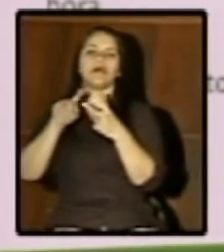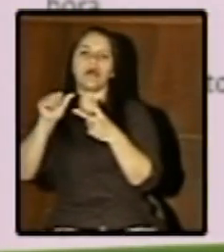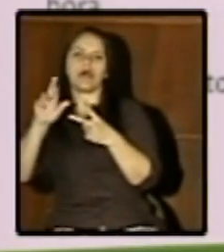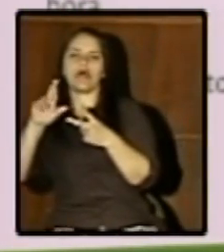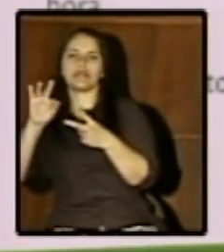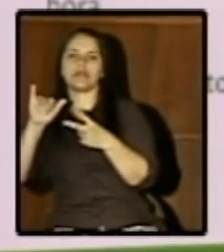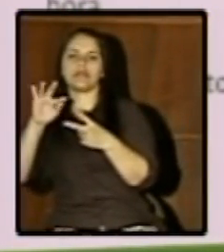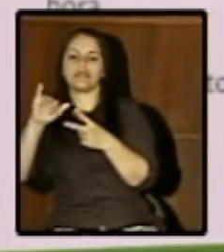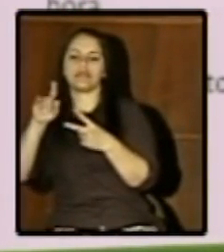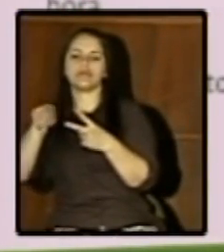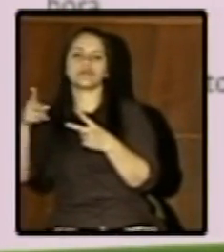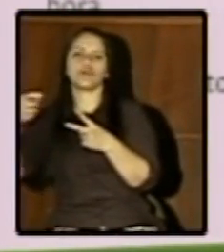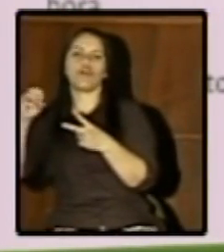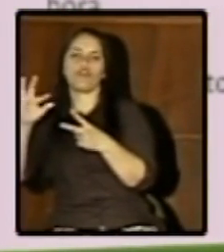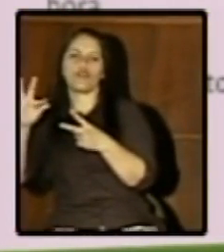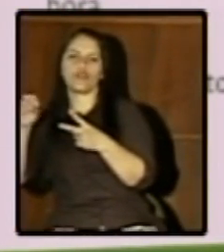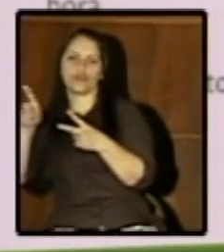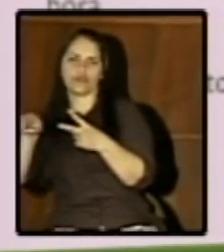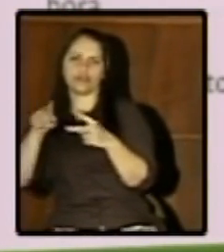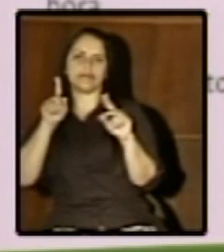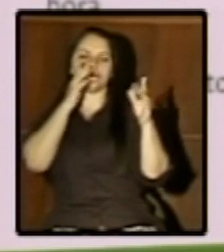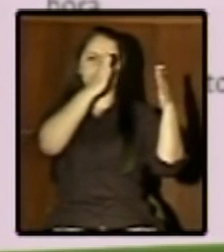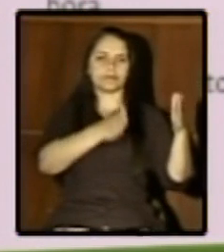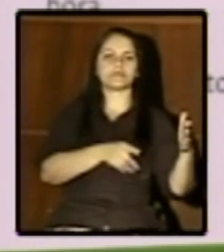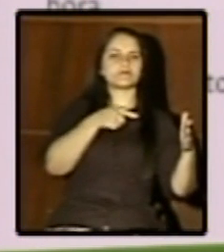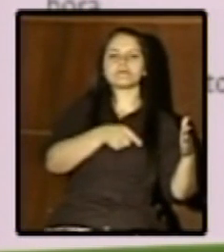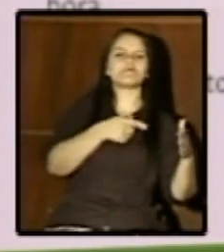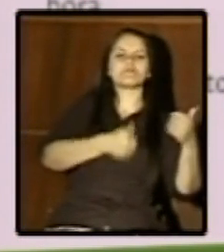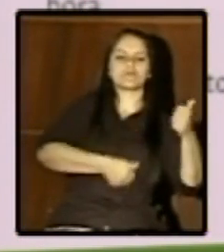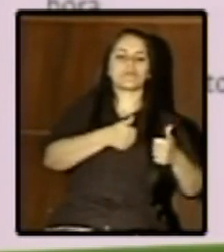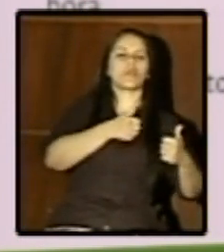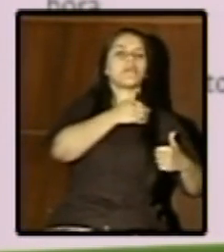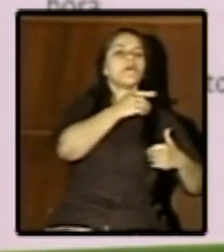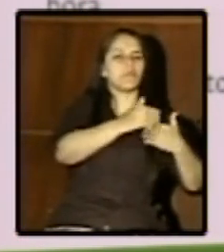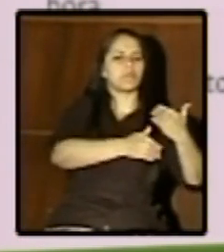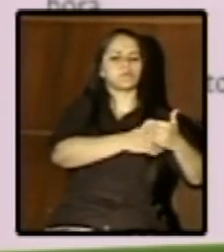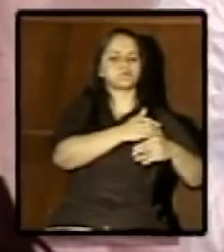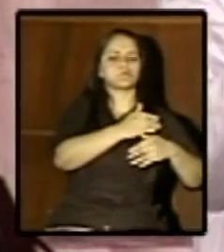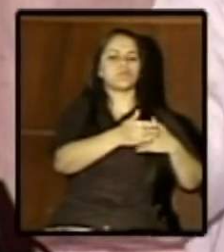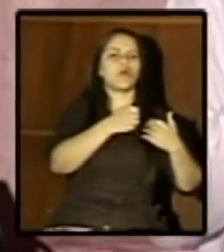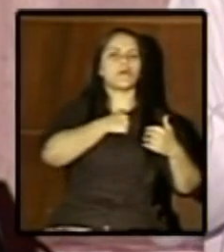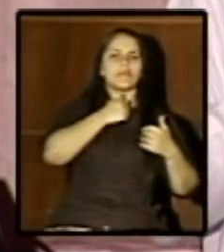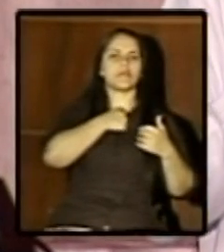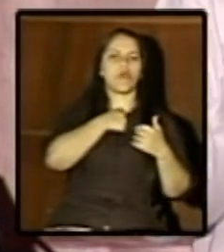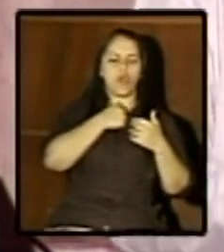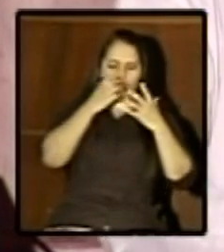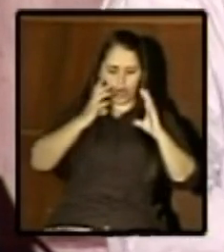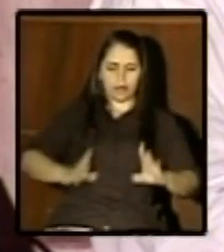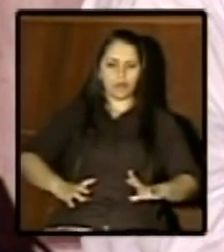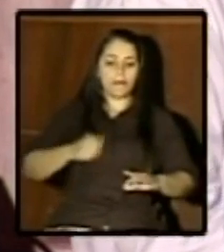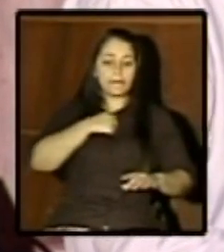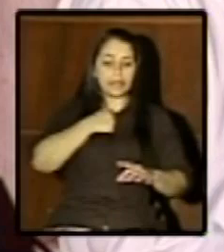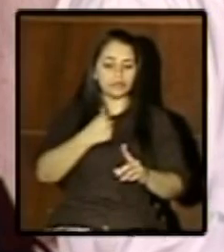nosotros y sobre todo pues los clínicos, los internistas o reumatólogos, como son la artritis reumatoide o la artritis gotosa. En